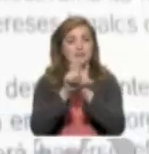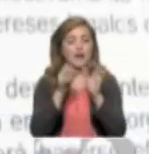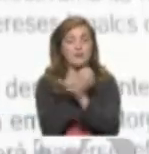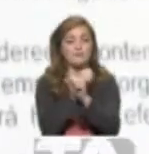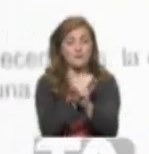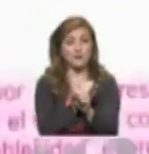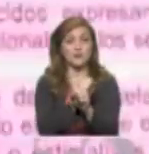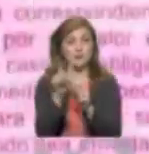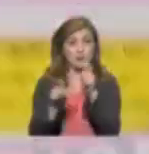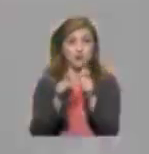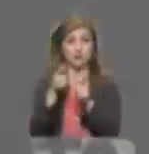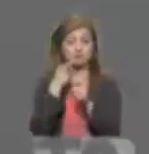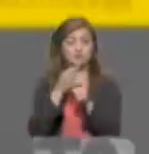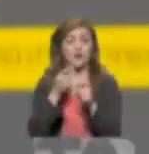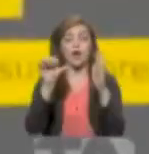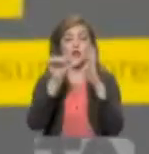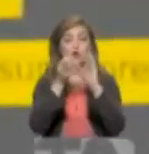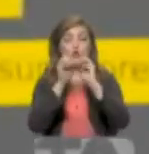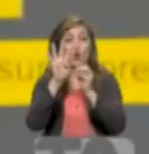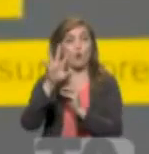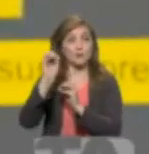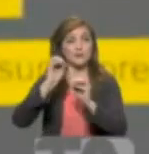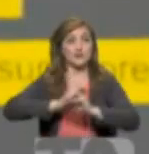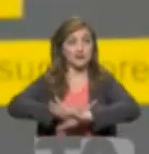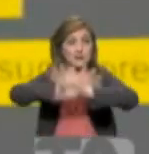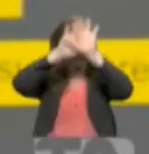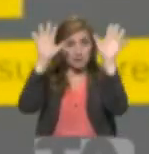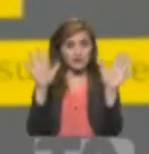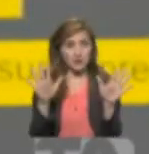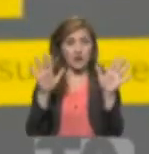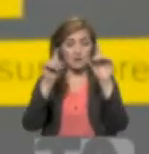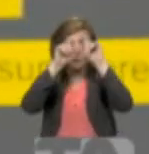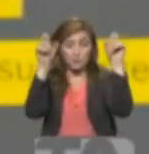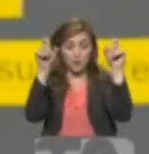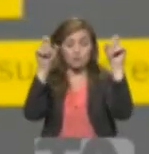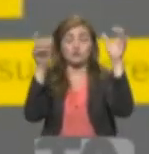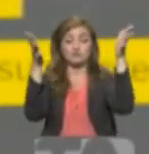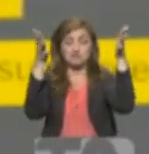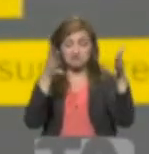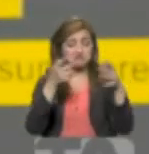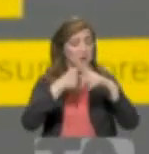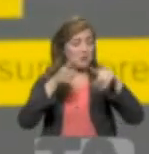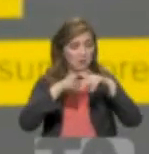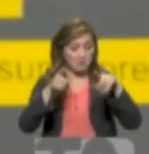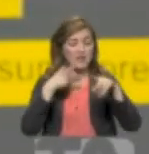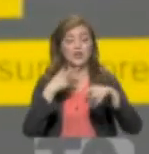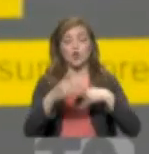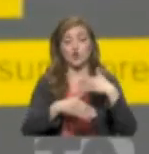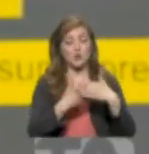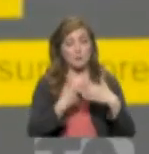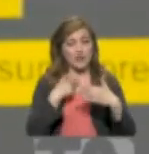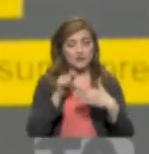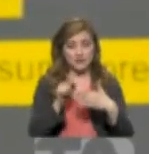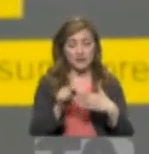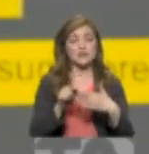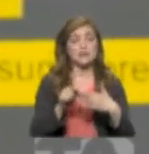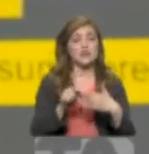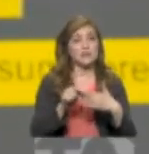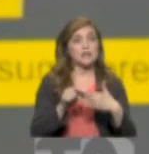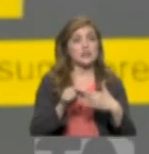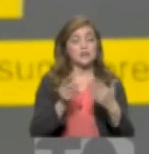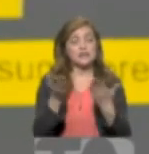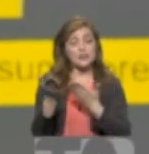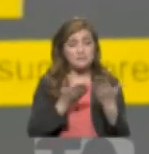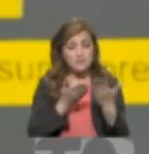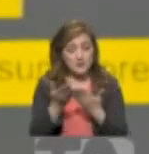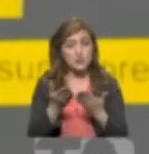en su artículo 40 es clara. Dice, los proveedores de servicios públicos domiciliarios que sufrieren pérdidas por deficiencias técnicas u